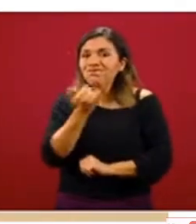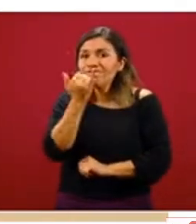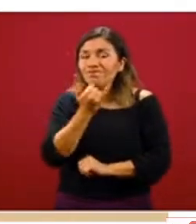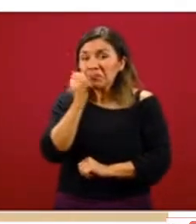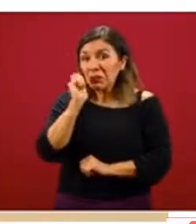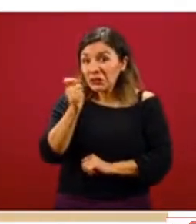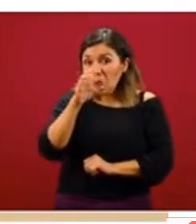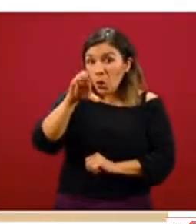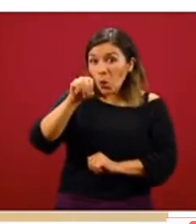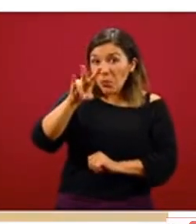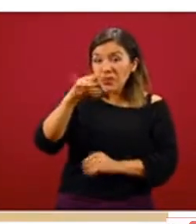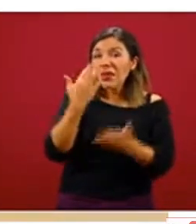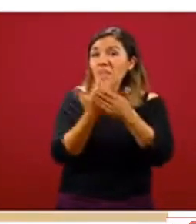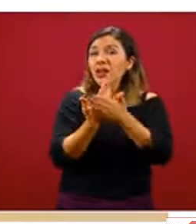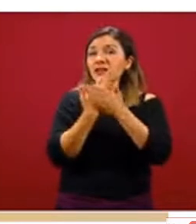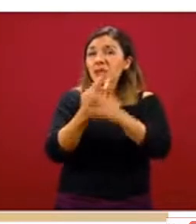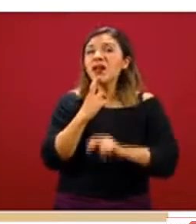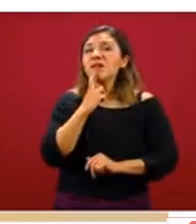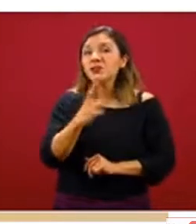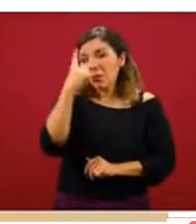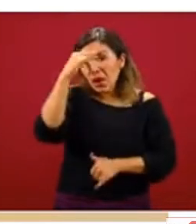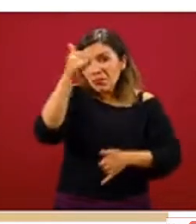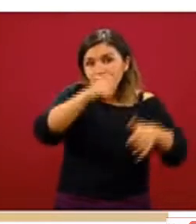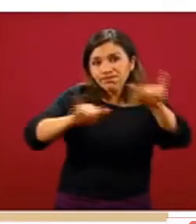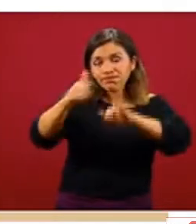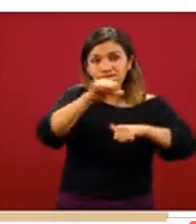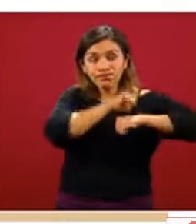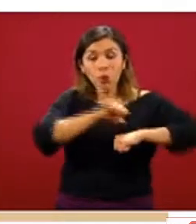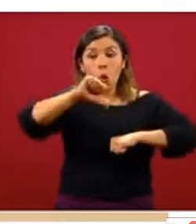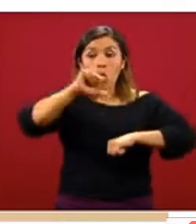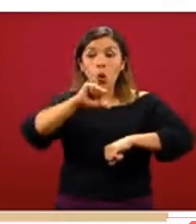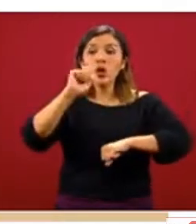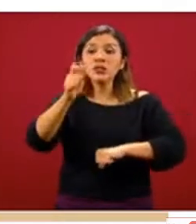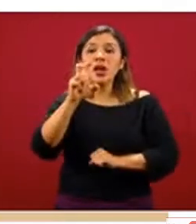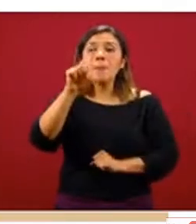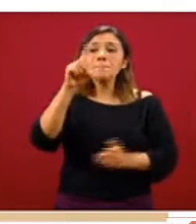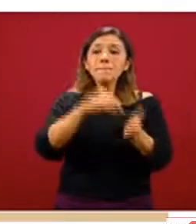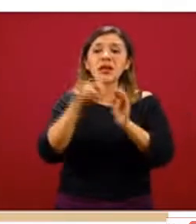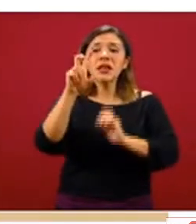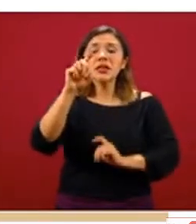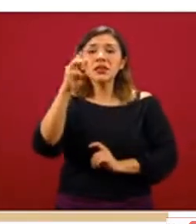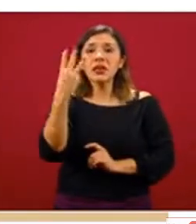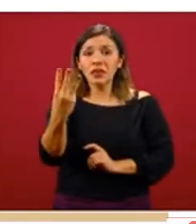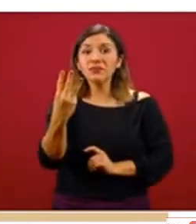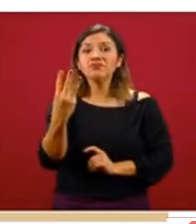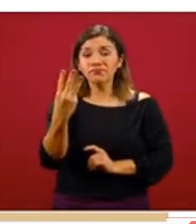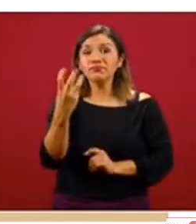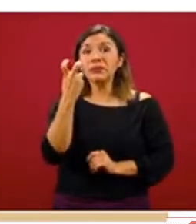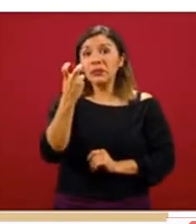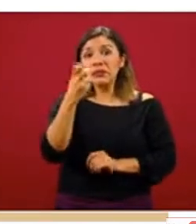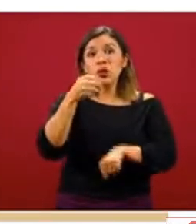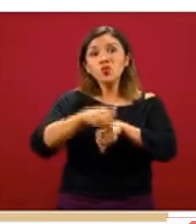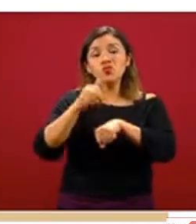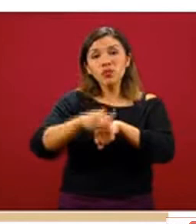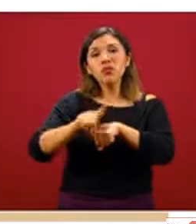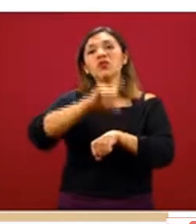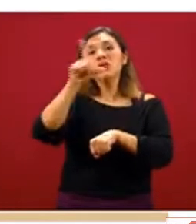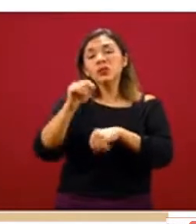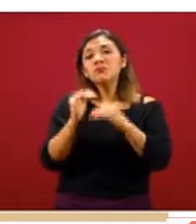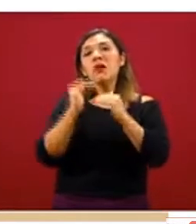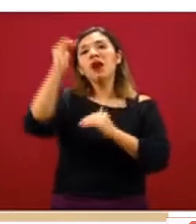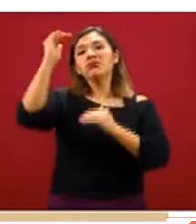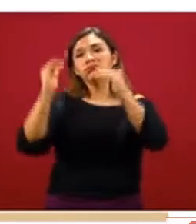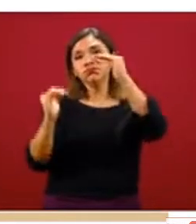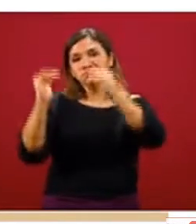están esperando un resultado de laboratorio. El día de hoy son 1,033, por lo tanto esta cifra pues se va a ver incrementada en